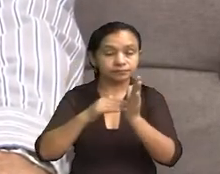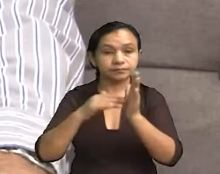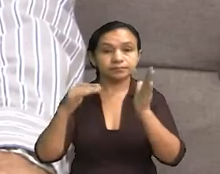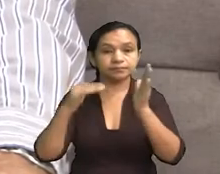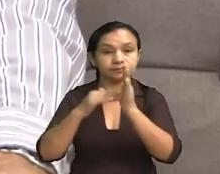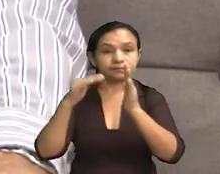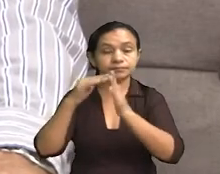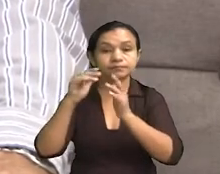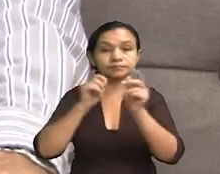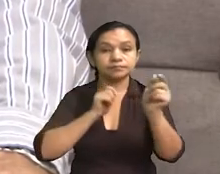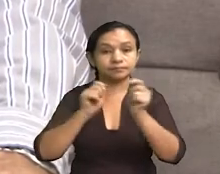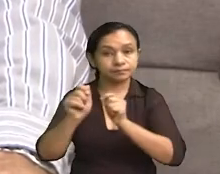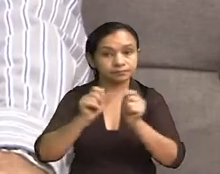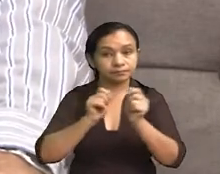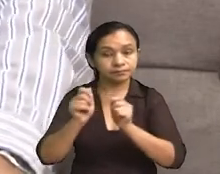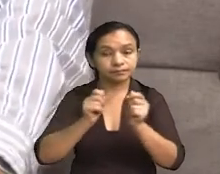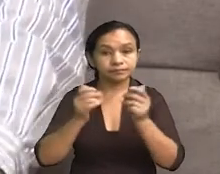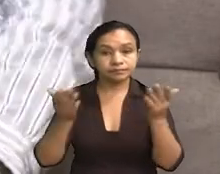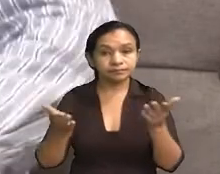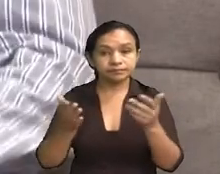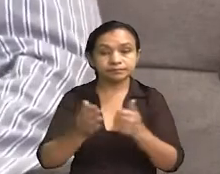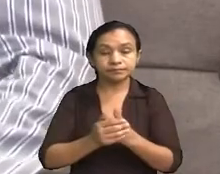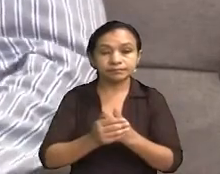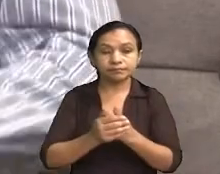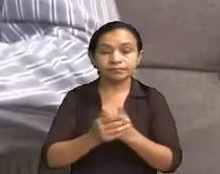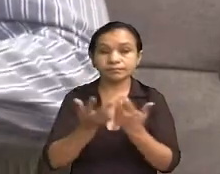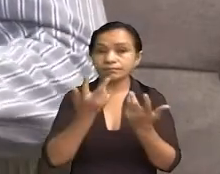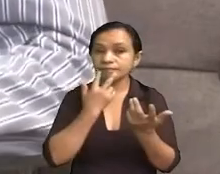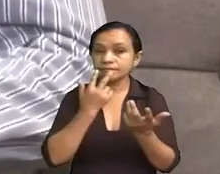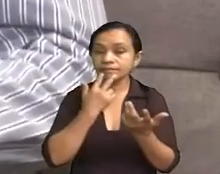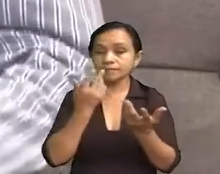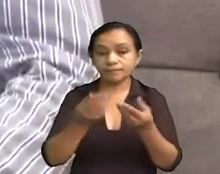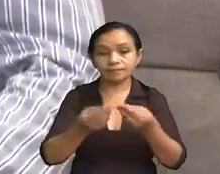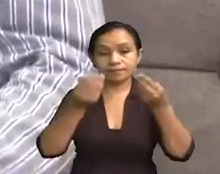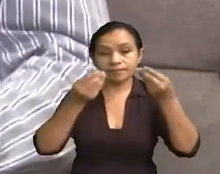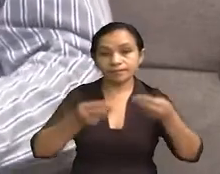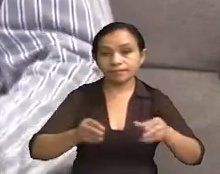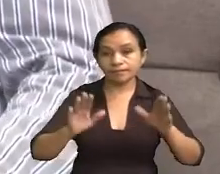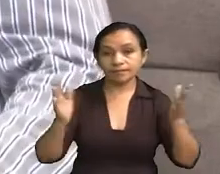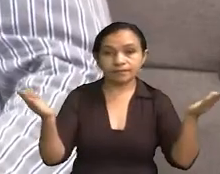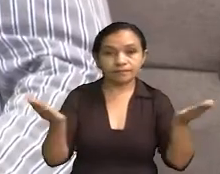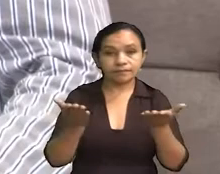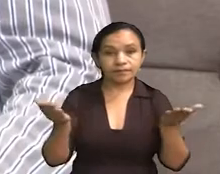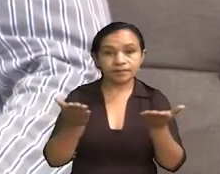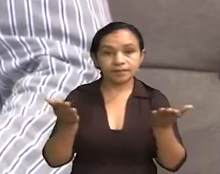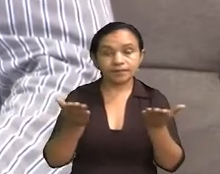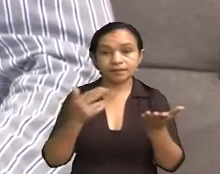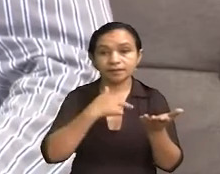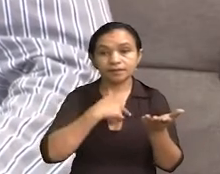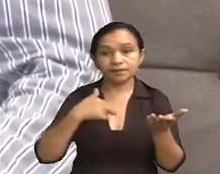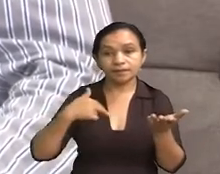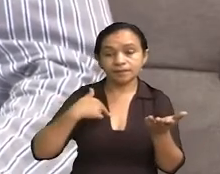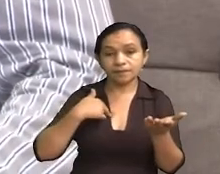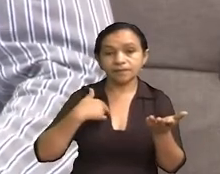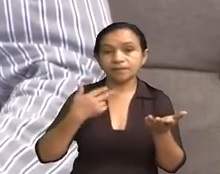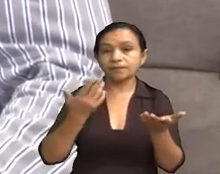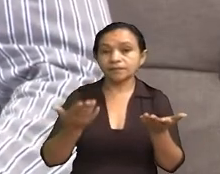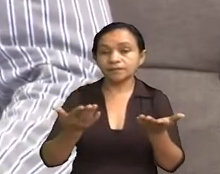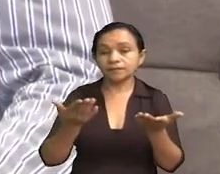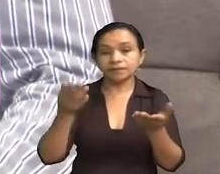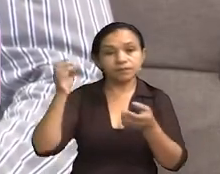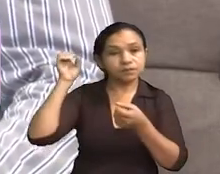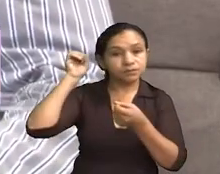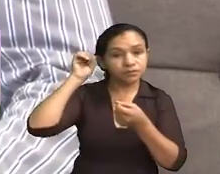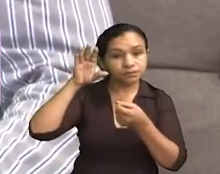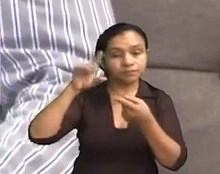de dólares, ¿verdad? Sin incluir las pérdidas en que se produjo al turismo,